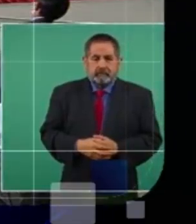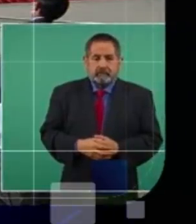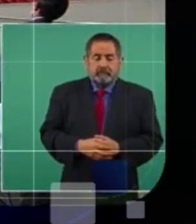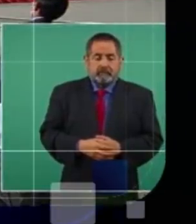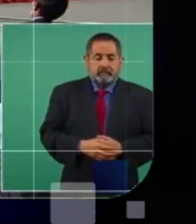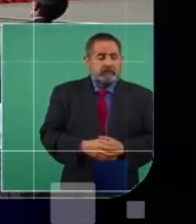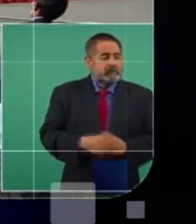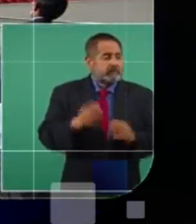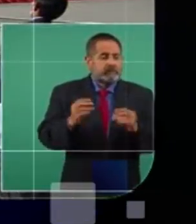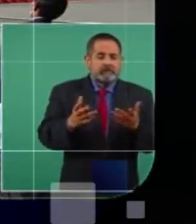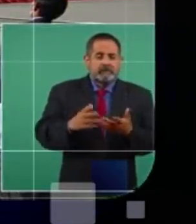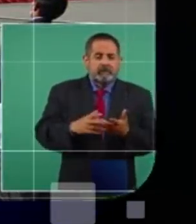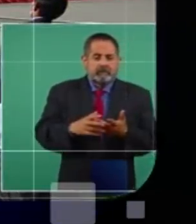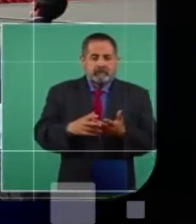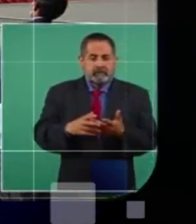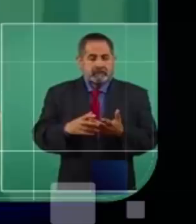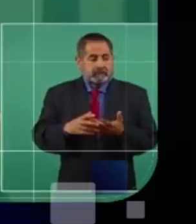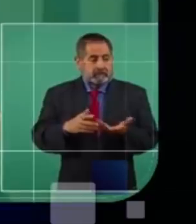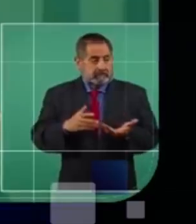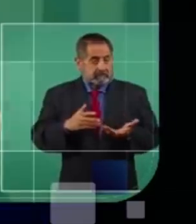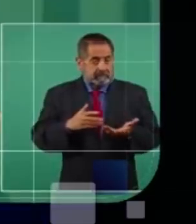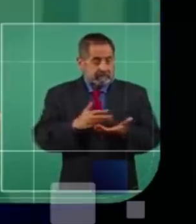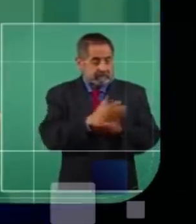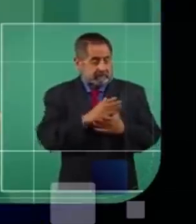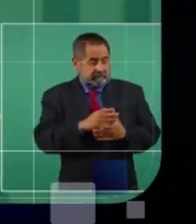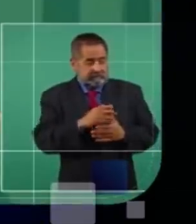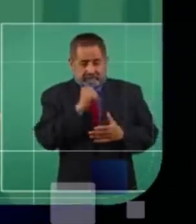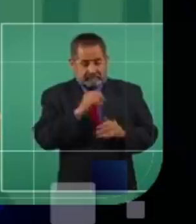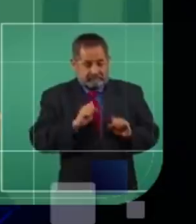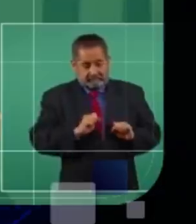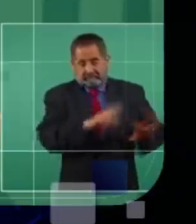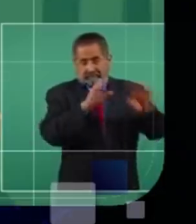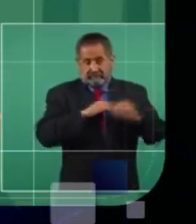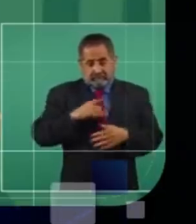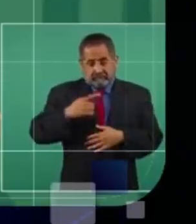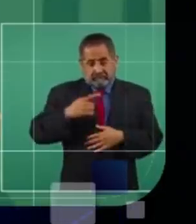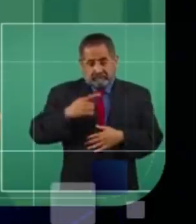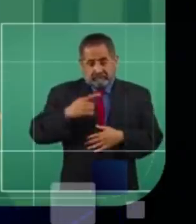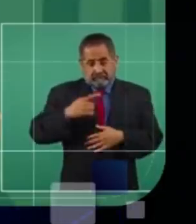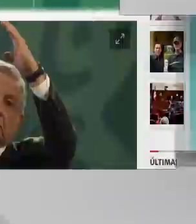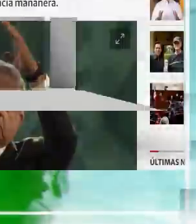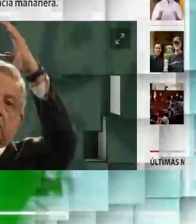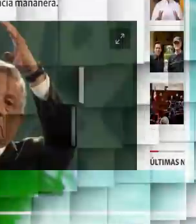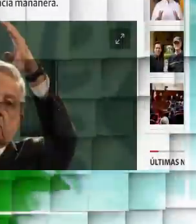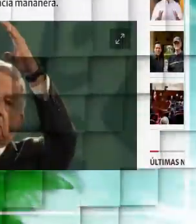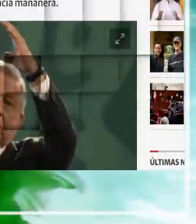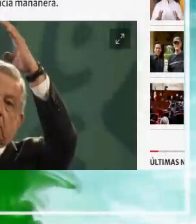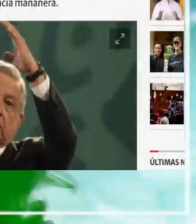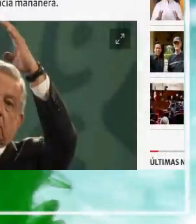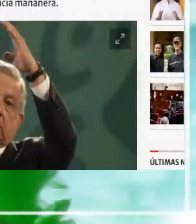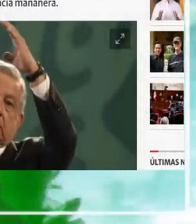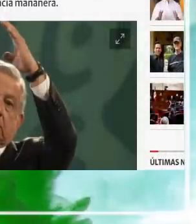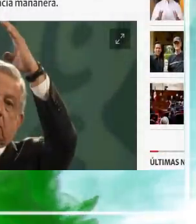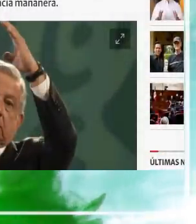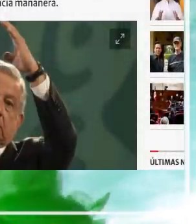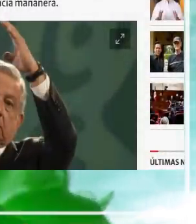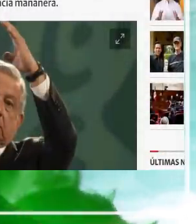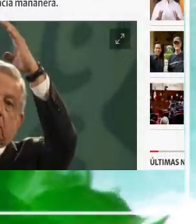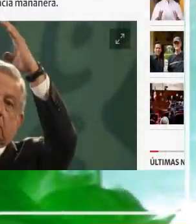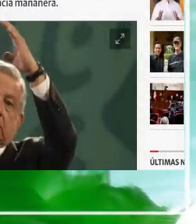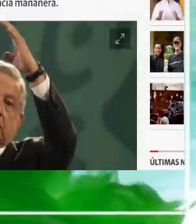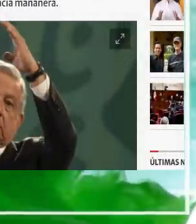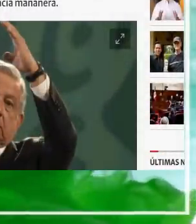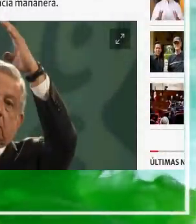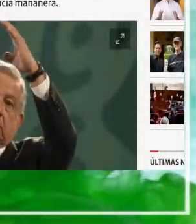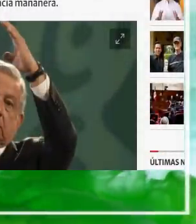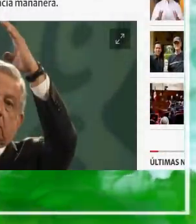O no nos metemos con el Poder Judicial, no decimos nada. Neta que si al final terminan